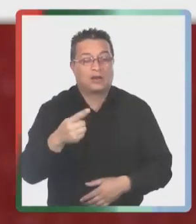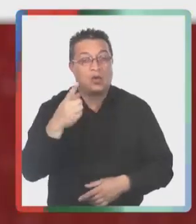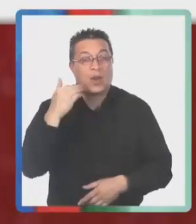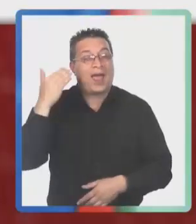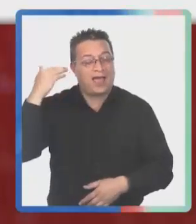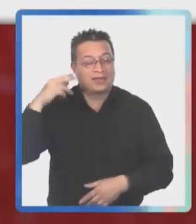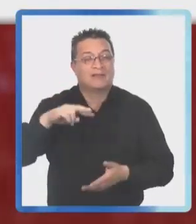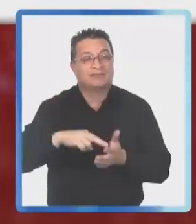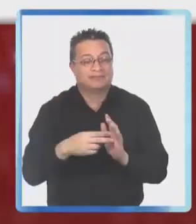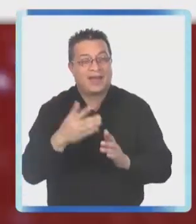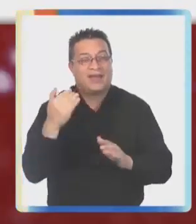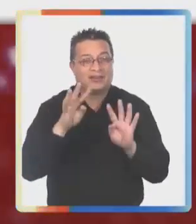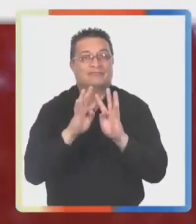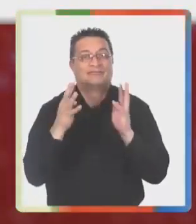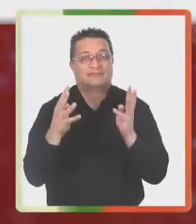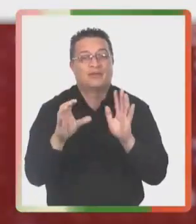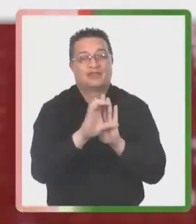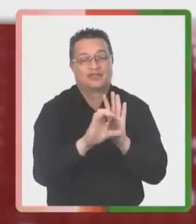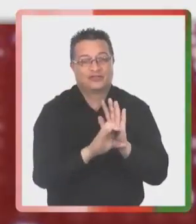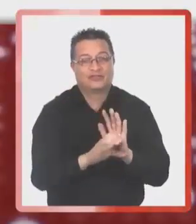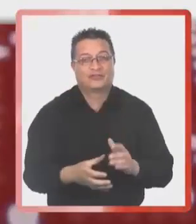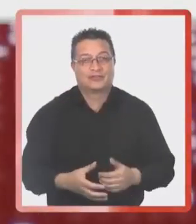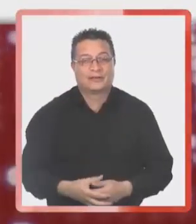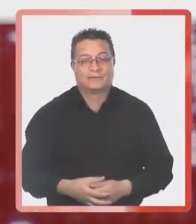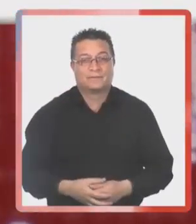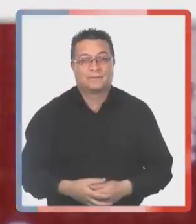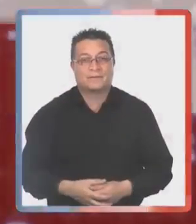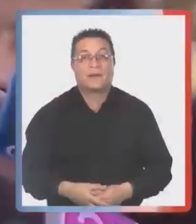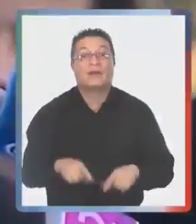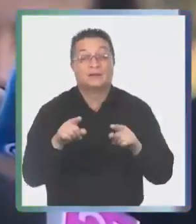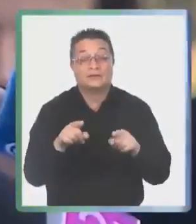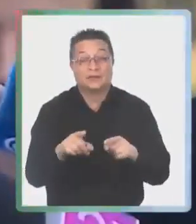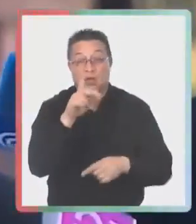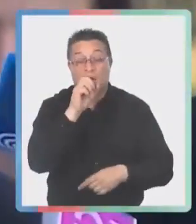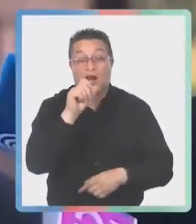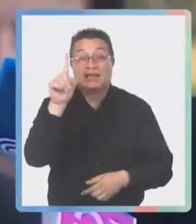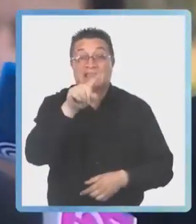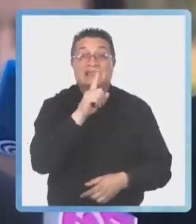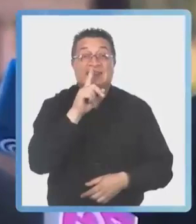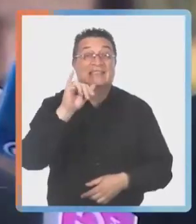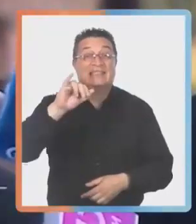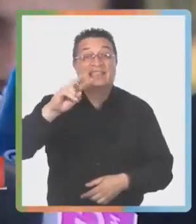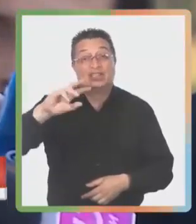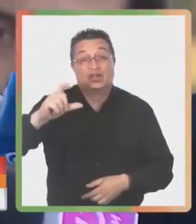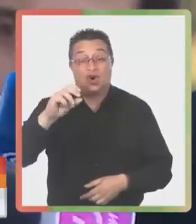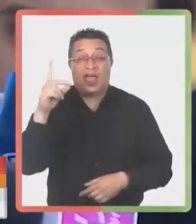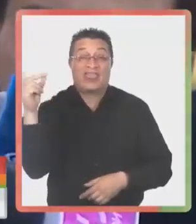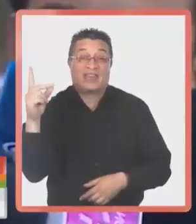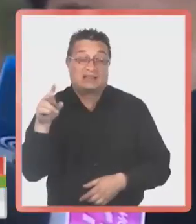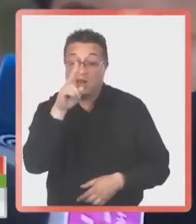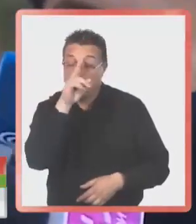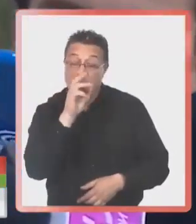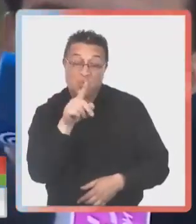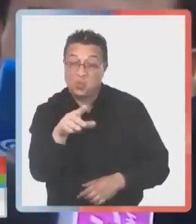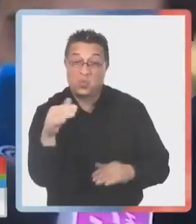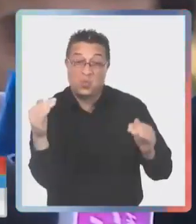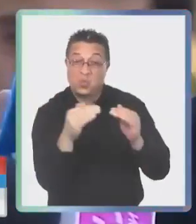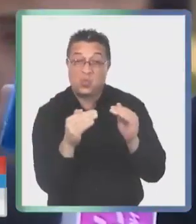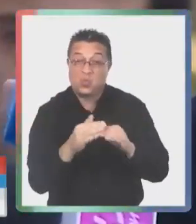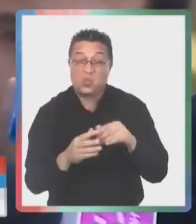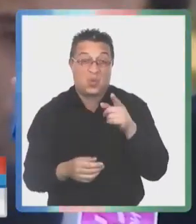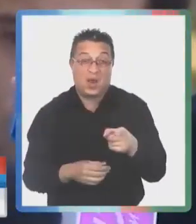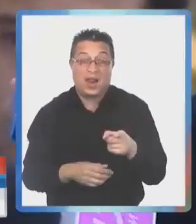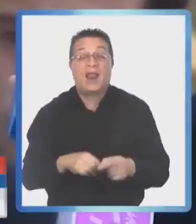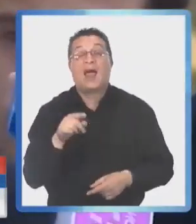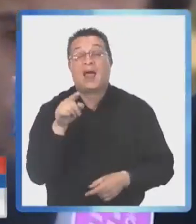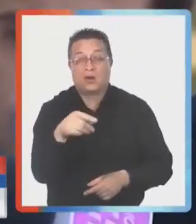anterior de la Convención Constitucional. Es el estingo de la derecha, para que hablemos con claridad. Entonces, yo les pido